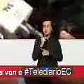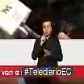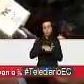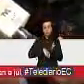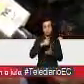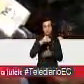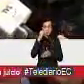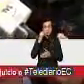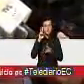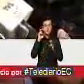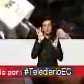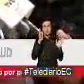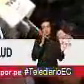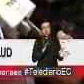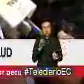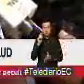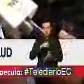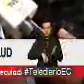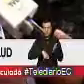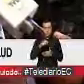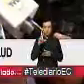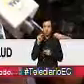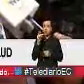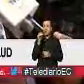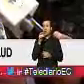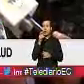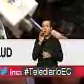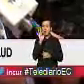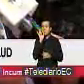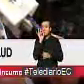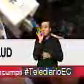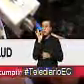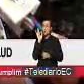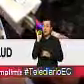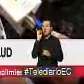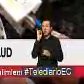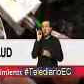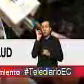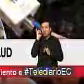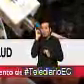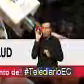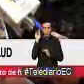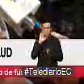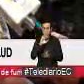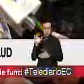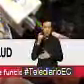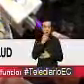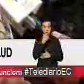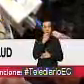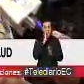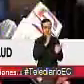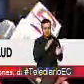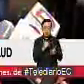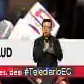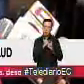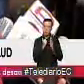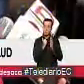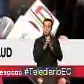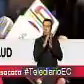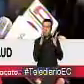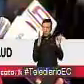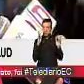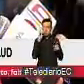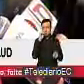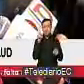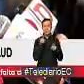estaría aprobado para fines terapéuticos, no recreacionales, y para fines terapéuticos sabemos lo beneficioso que ha resultado. Estamos de acuerdo